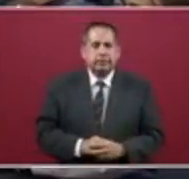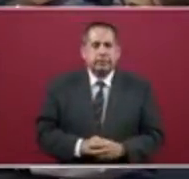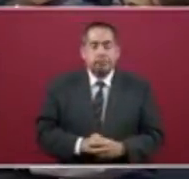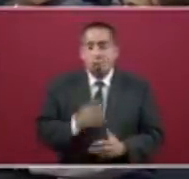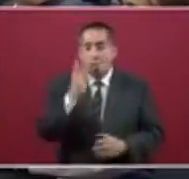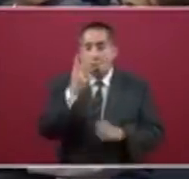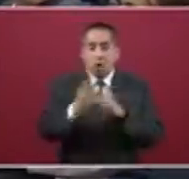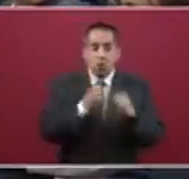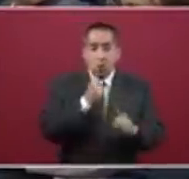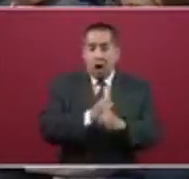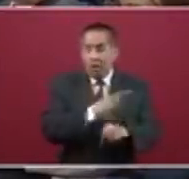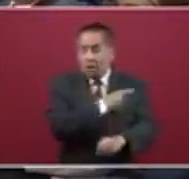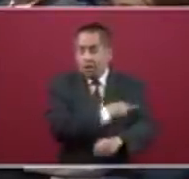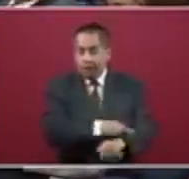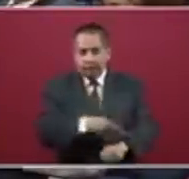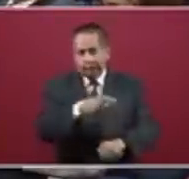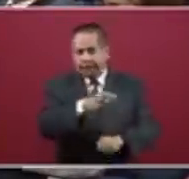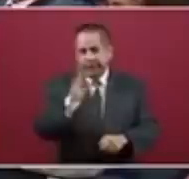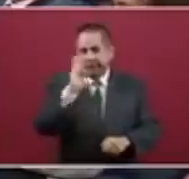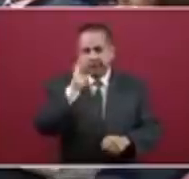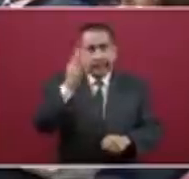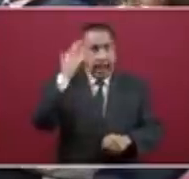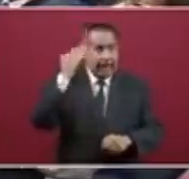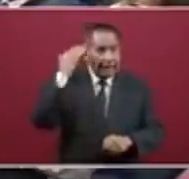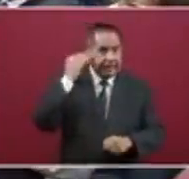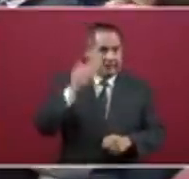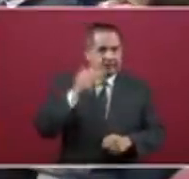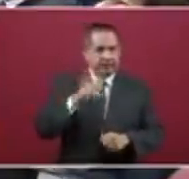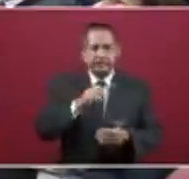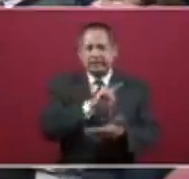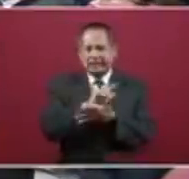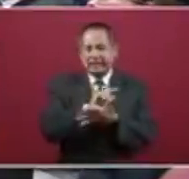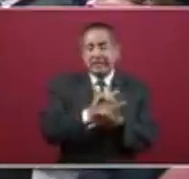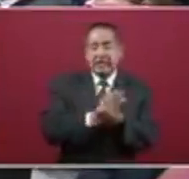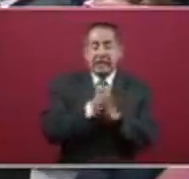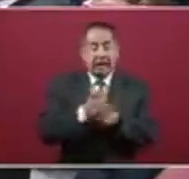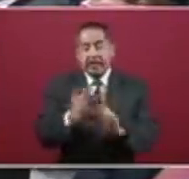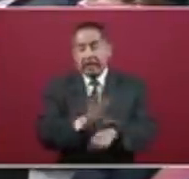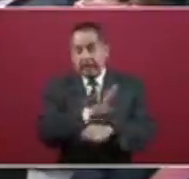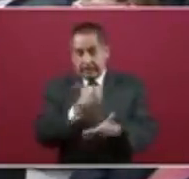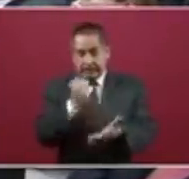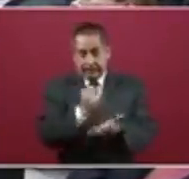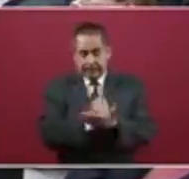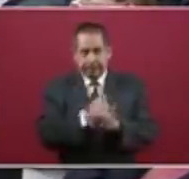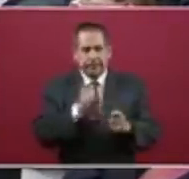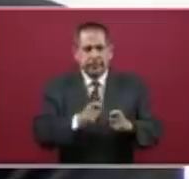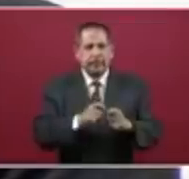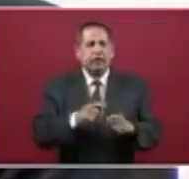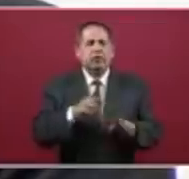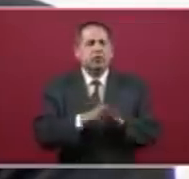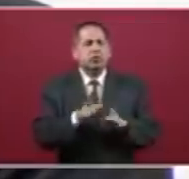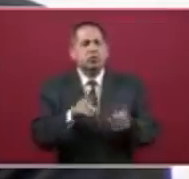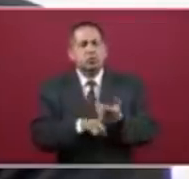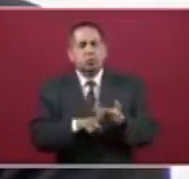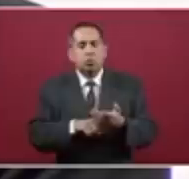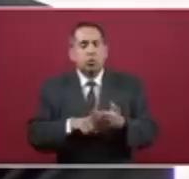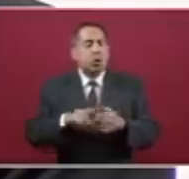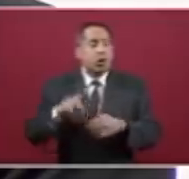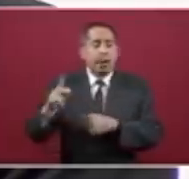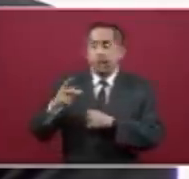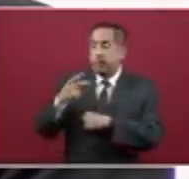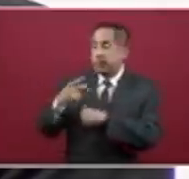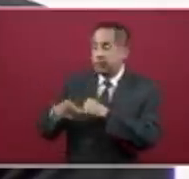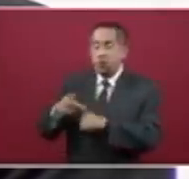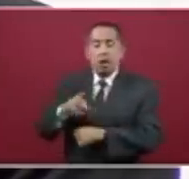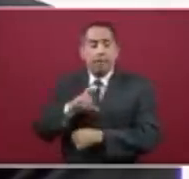4 años de la aprobación de la reforma energética se redujo la inversión pública y